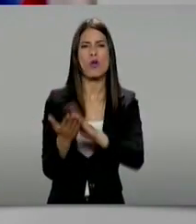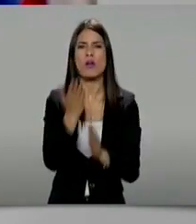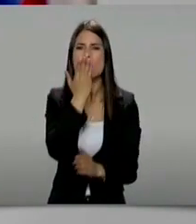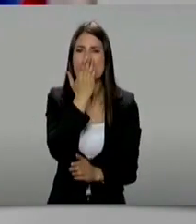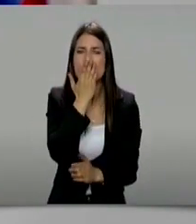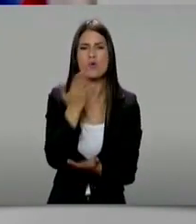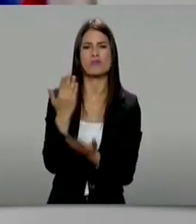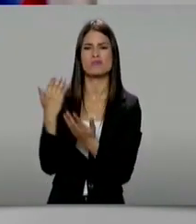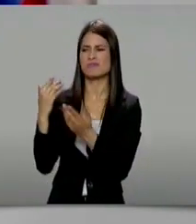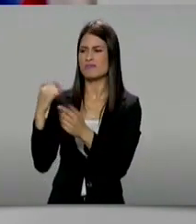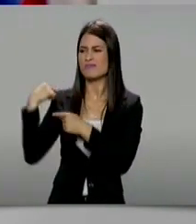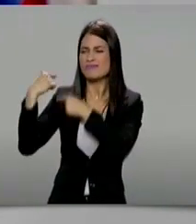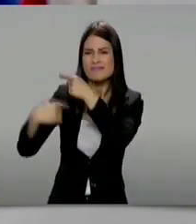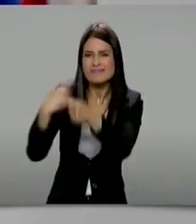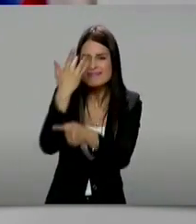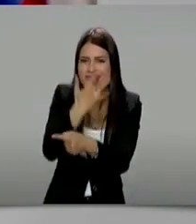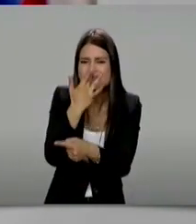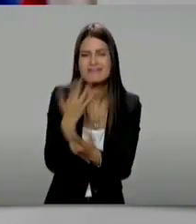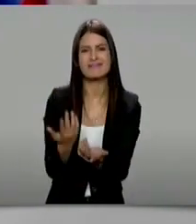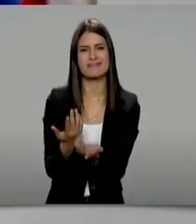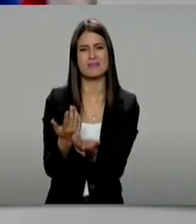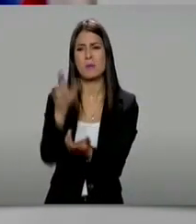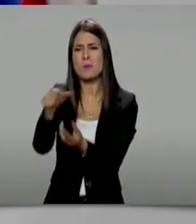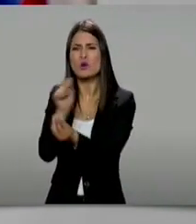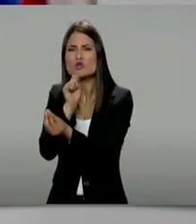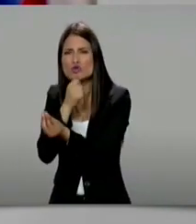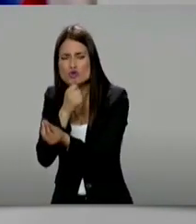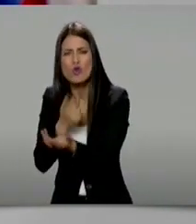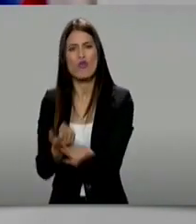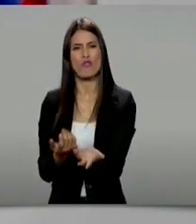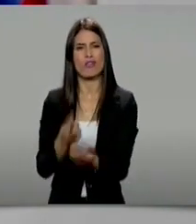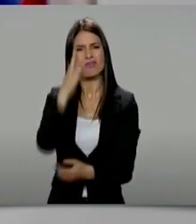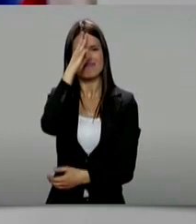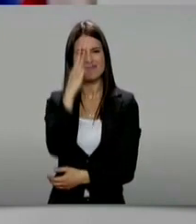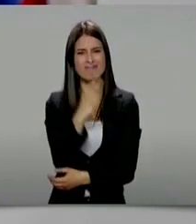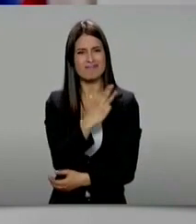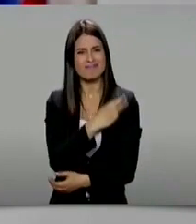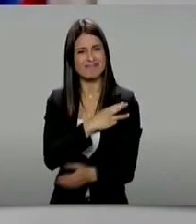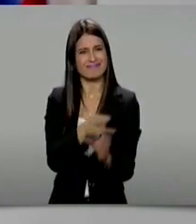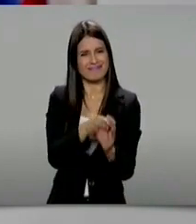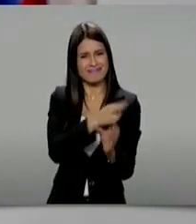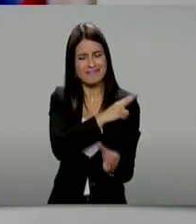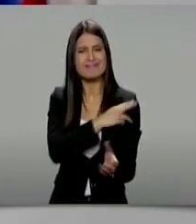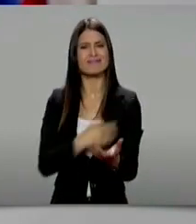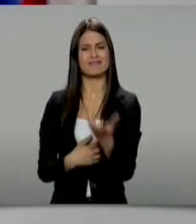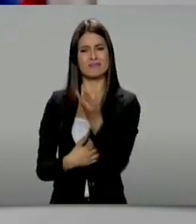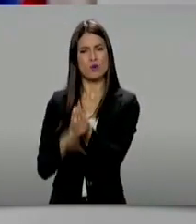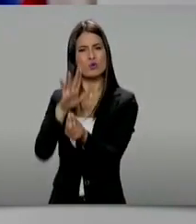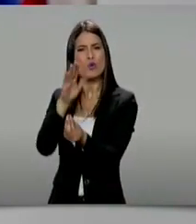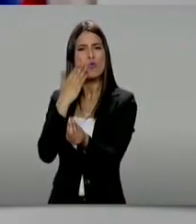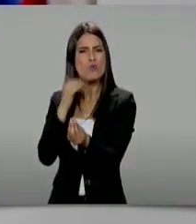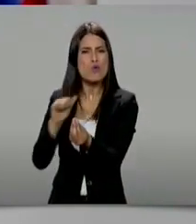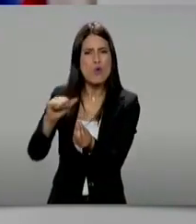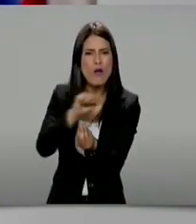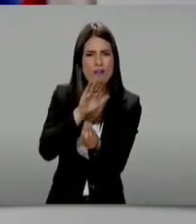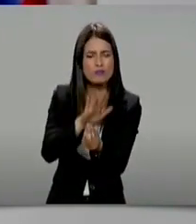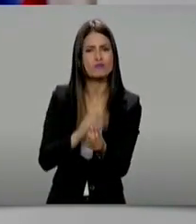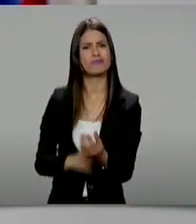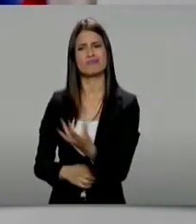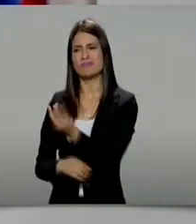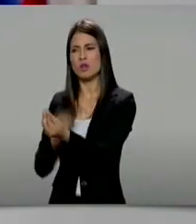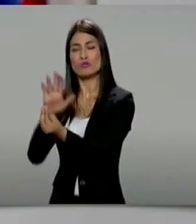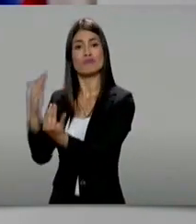víctimas los militares retirados los movimientos de mujeres y los que reiteraron su apoyo al acuerdo